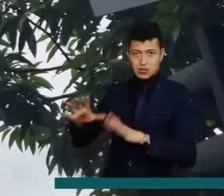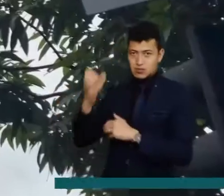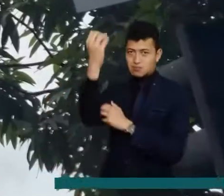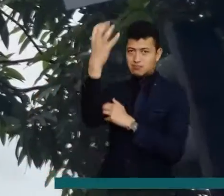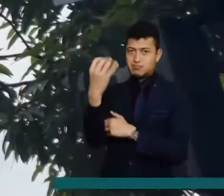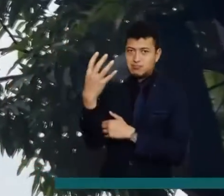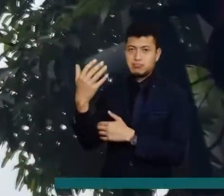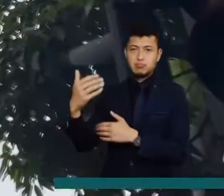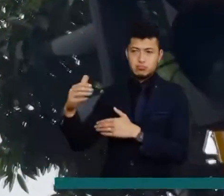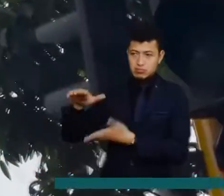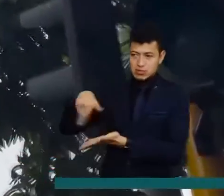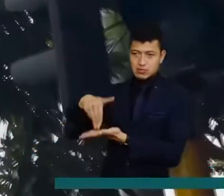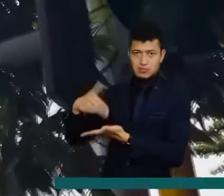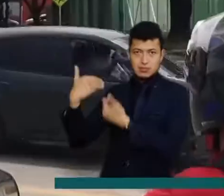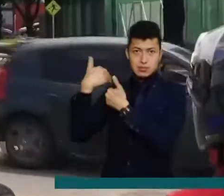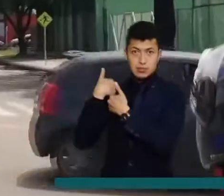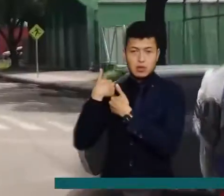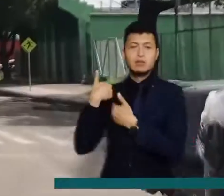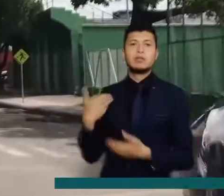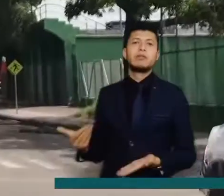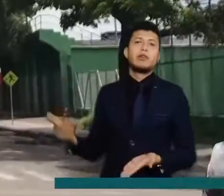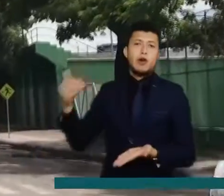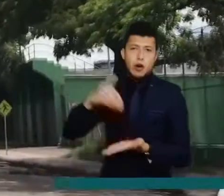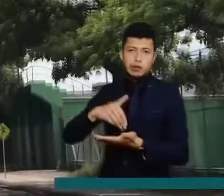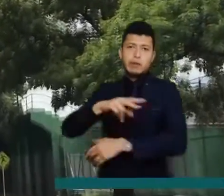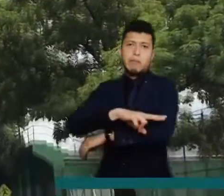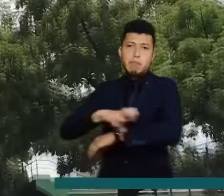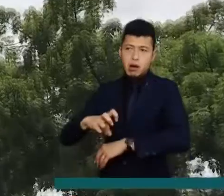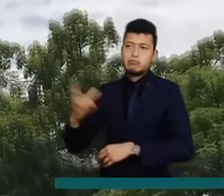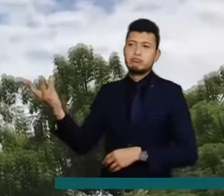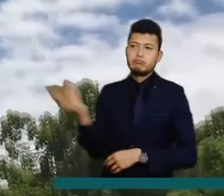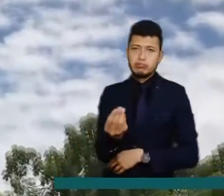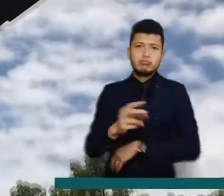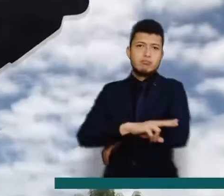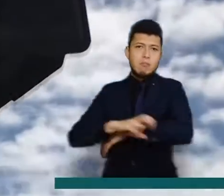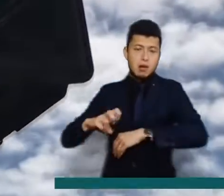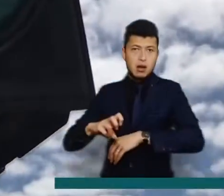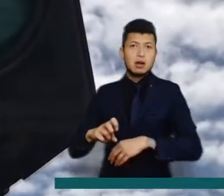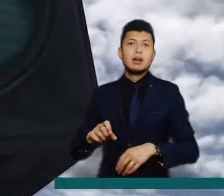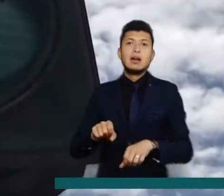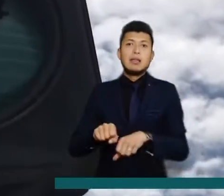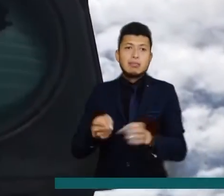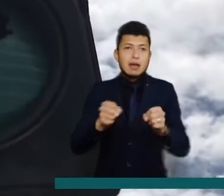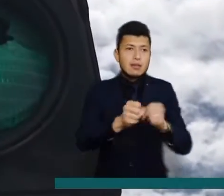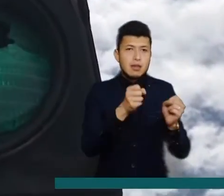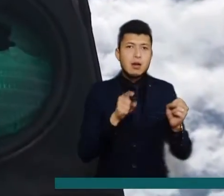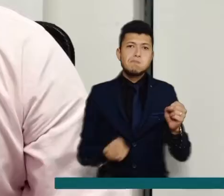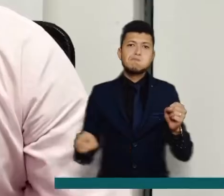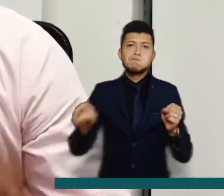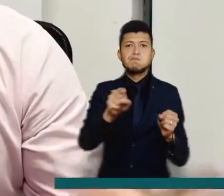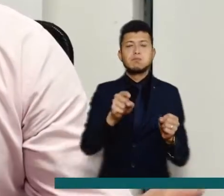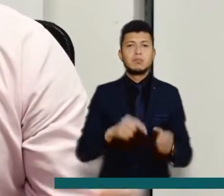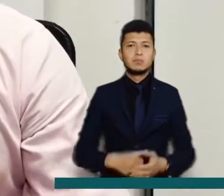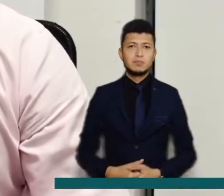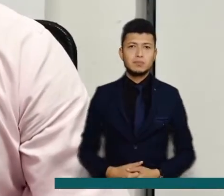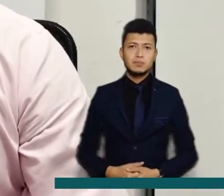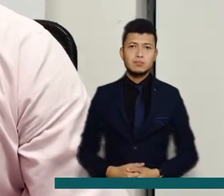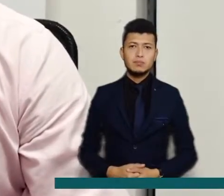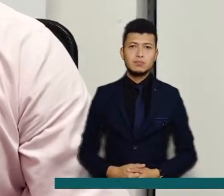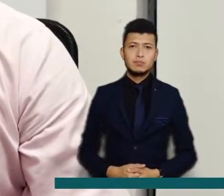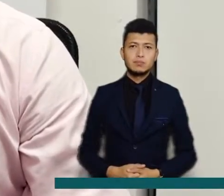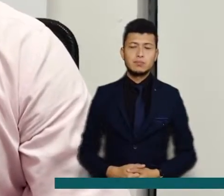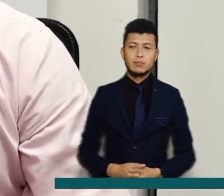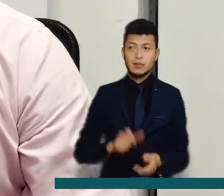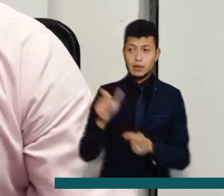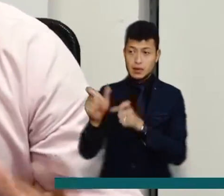central semafórica, los delincuentes vuelven a hurtarlos, incluso dañando otros elementos. Igualmente no se han